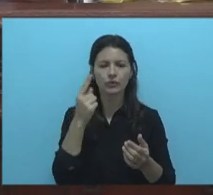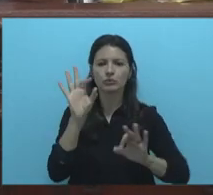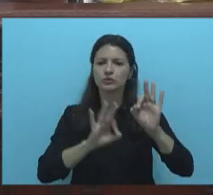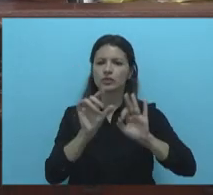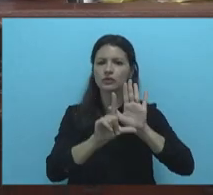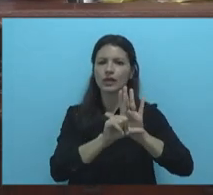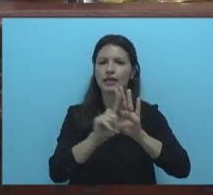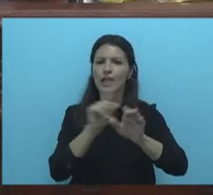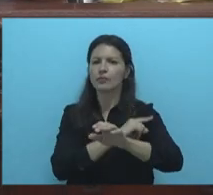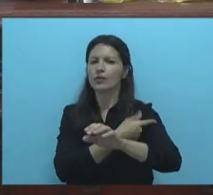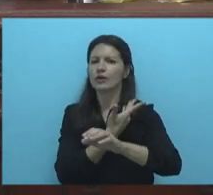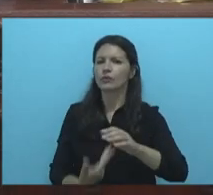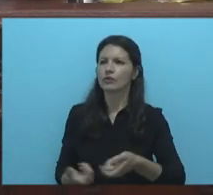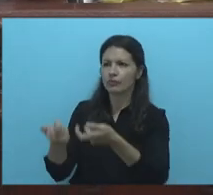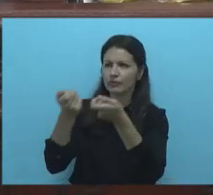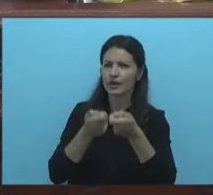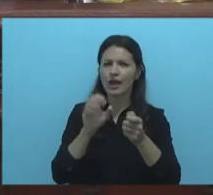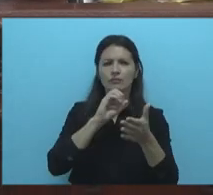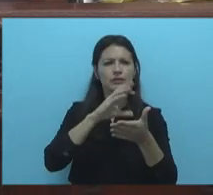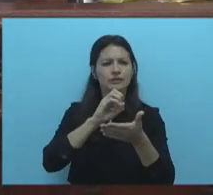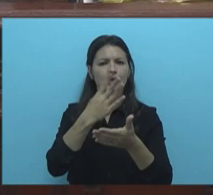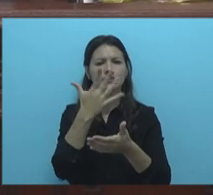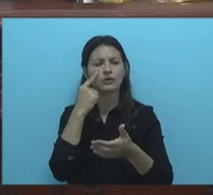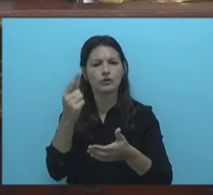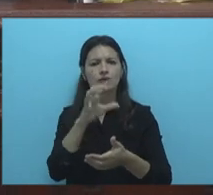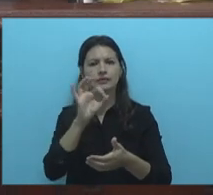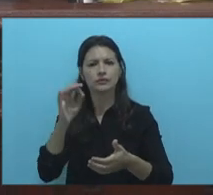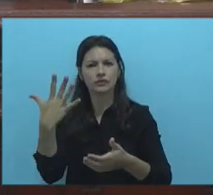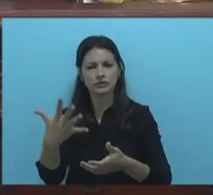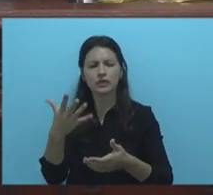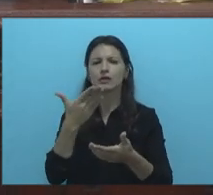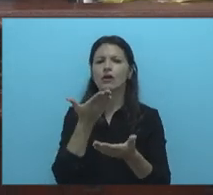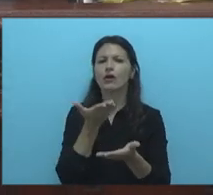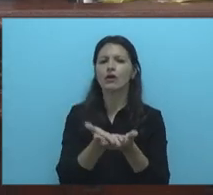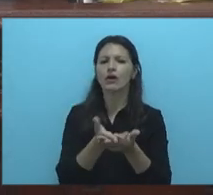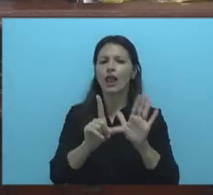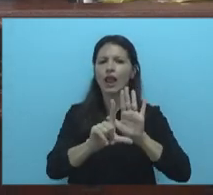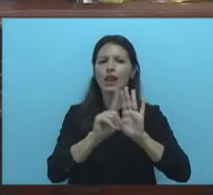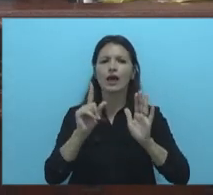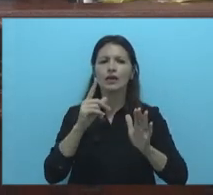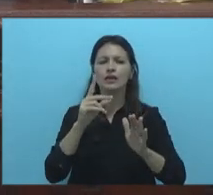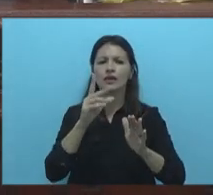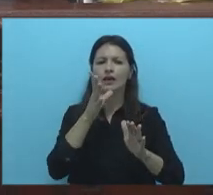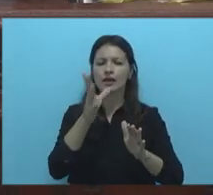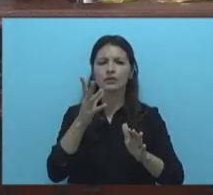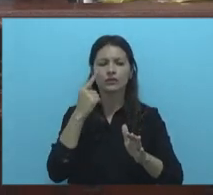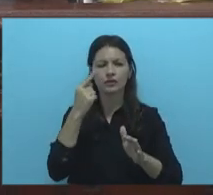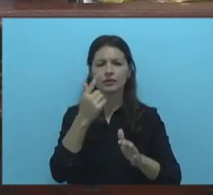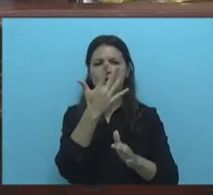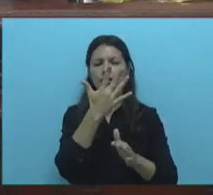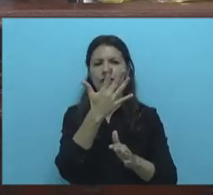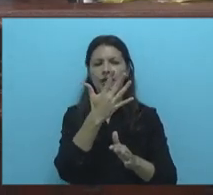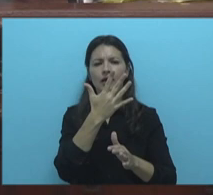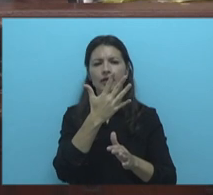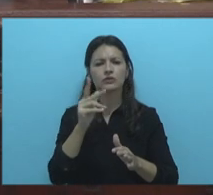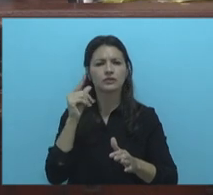Poder Ejecutivo, mensaje número 5.005, por el cual se veta propositivamente la ley 14.135, por el cual se